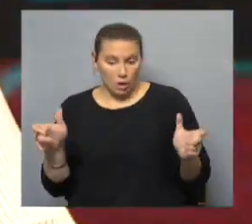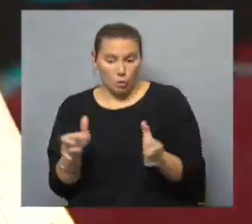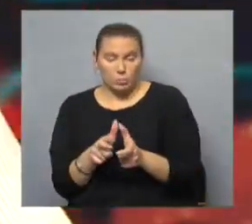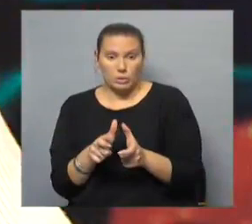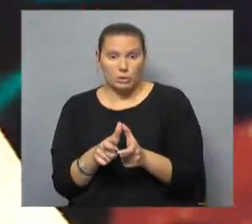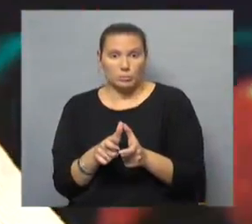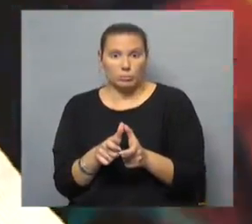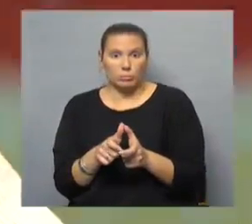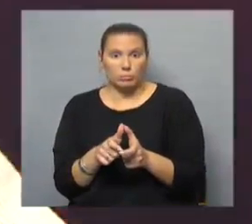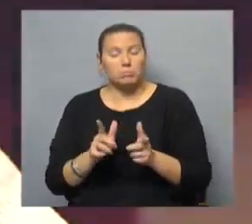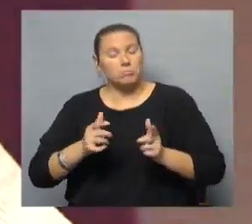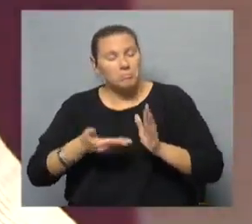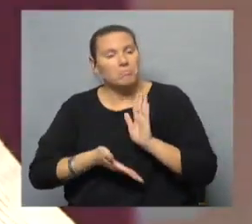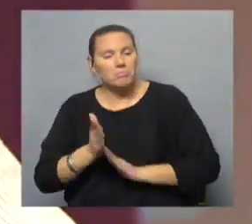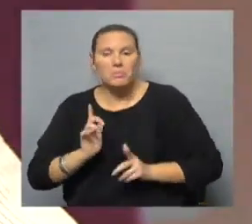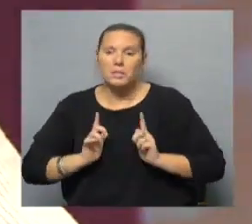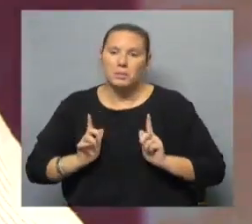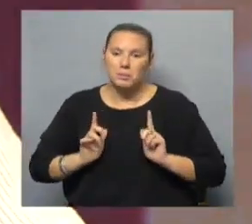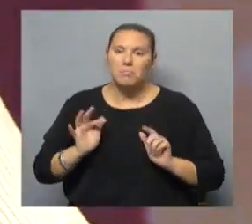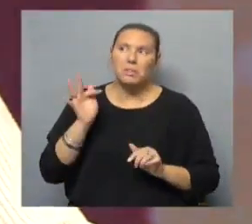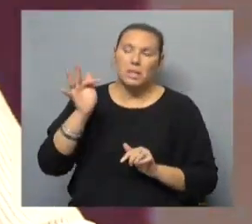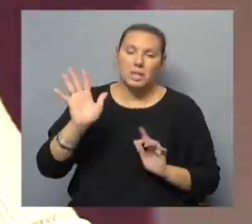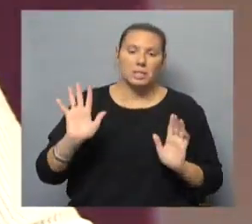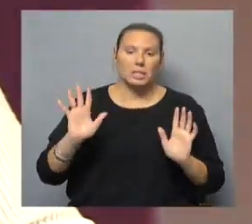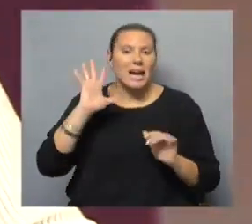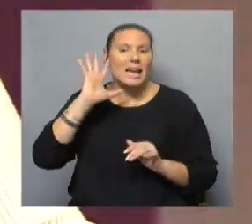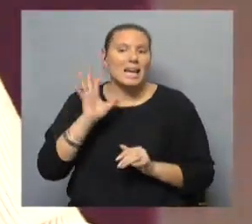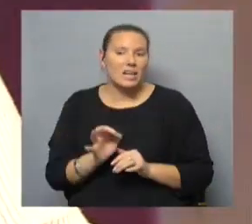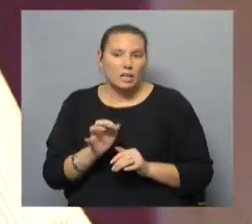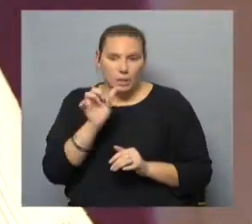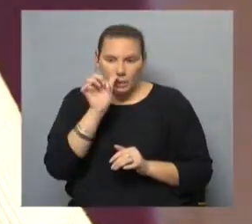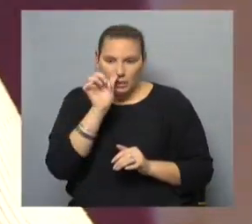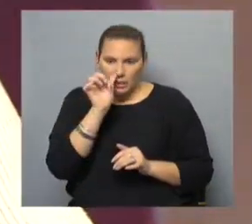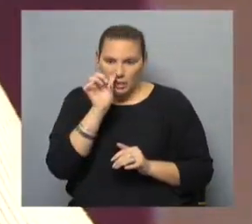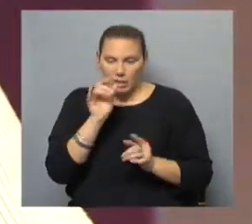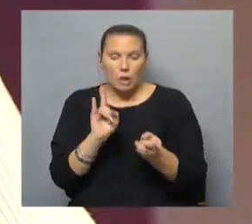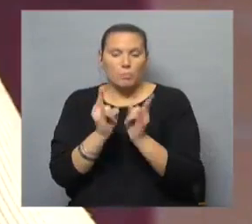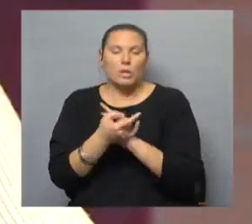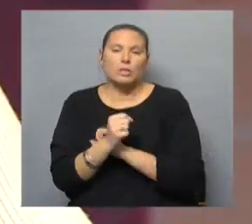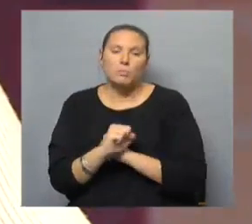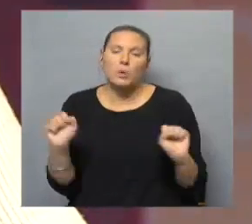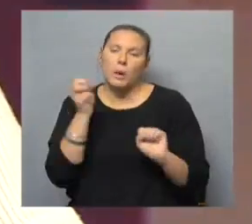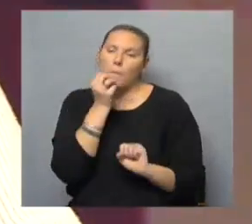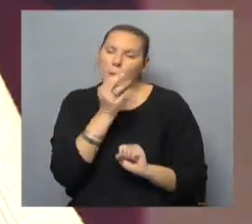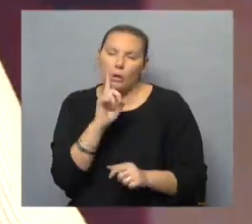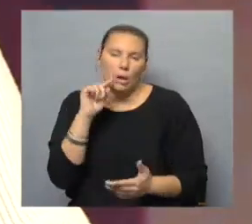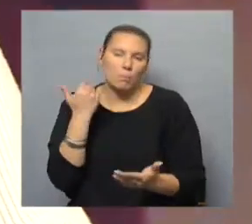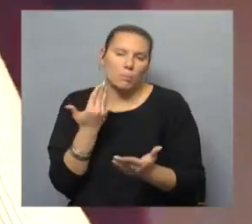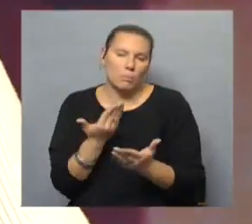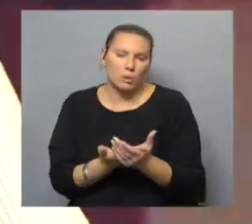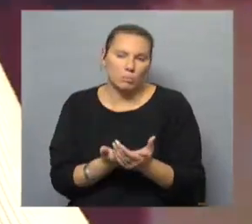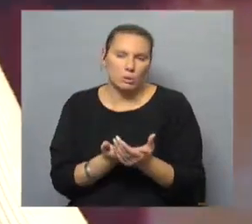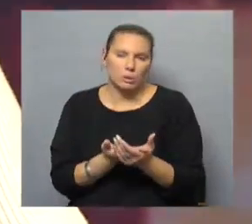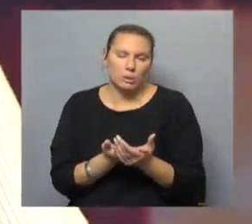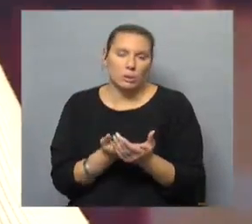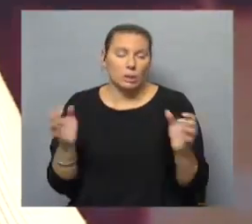y salió bastante esperanzado, porque cree que en el Parlamento se puede mejorar la propuesta